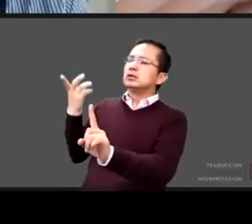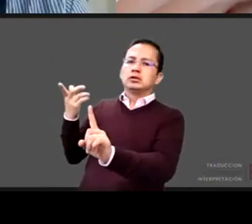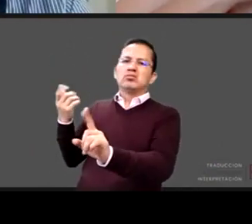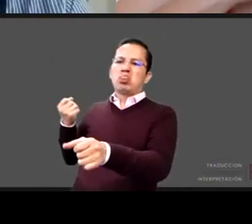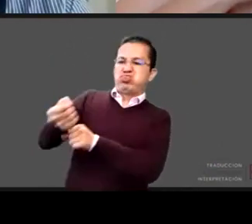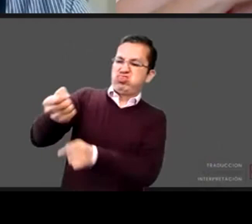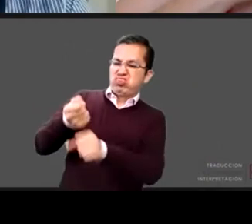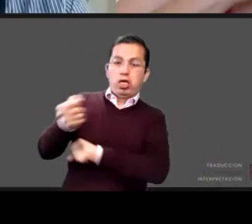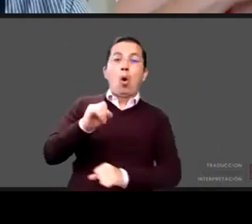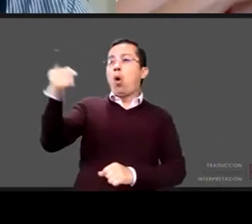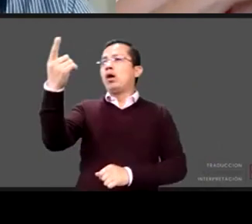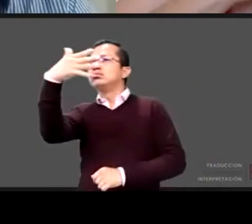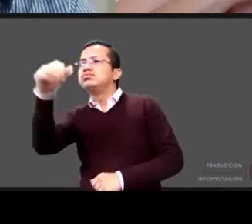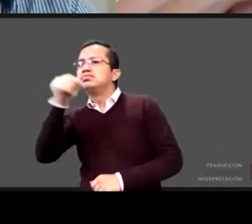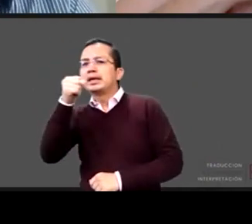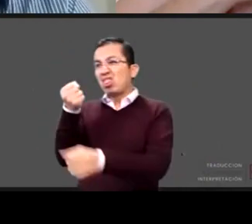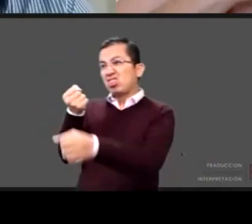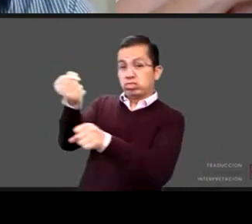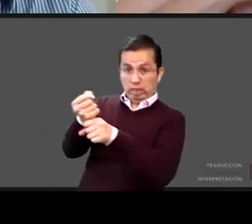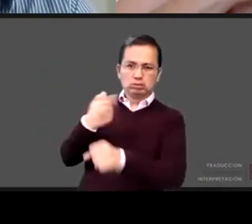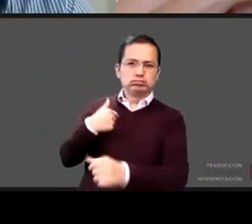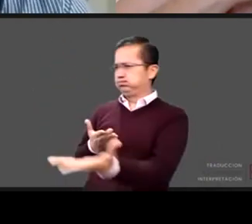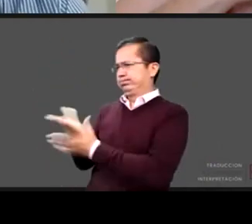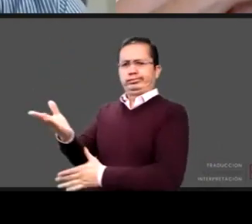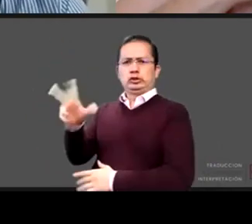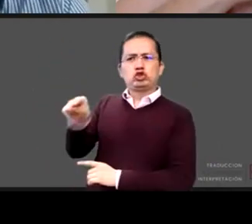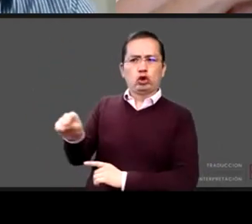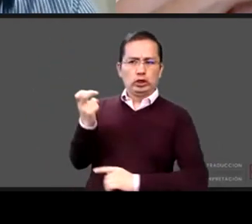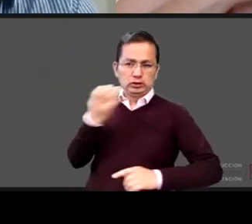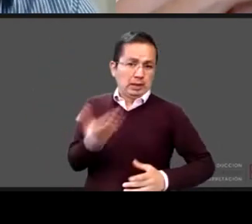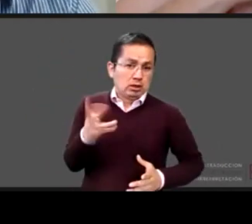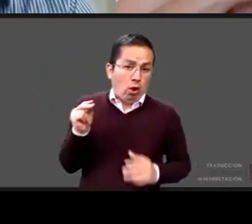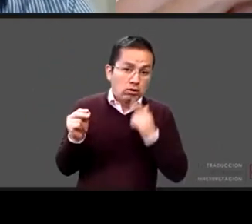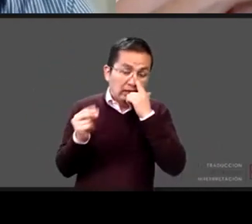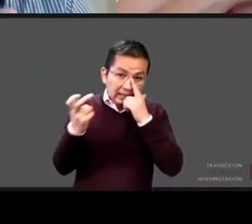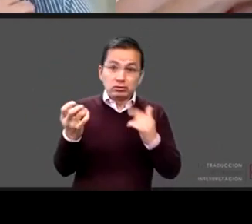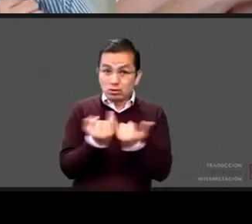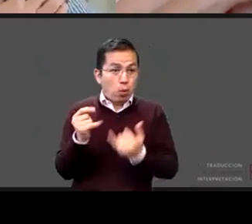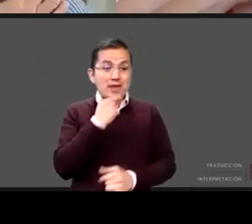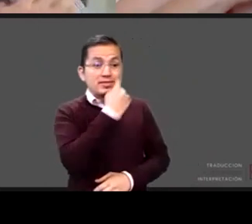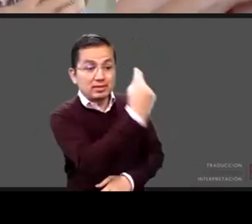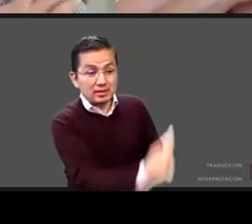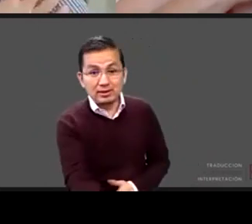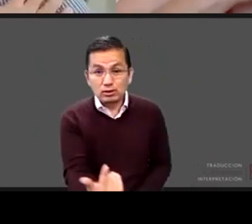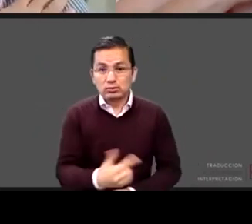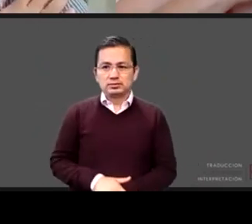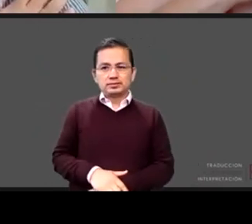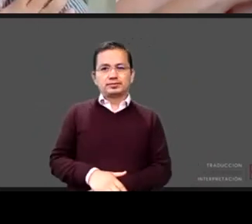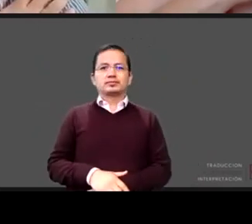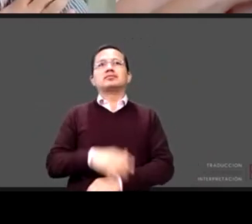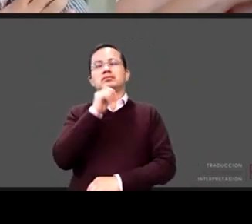bien hacerlo, simplemente. Y aprender también de soluciones que puedan ser fácilmente